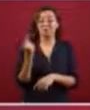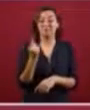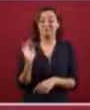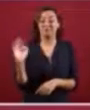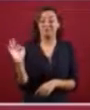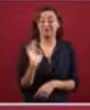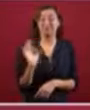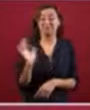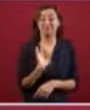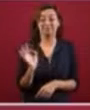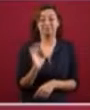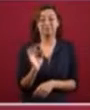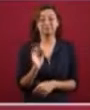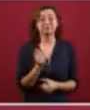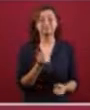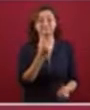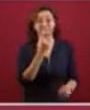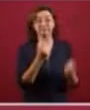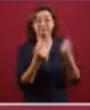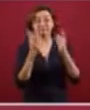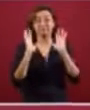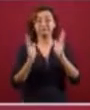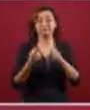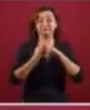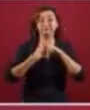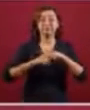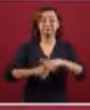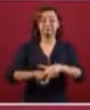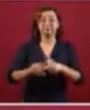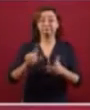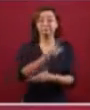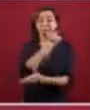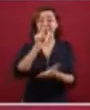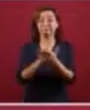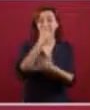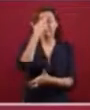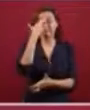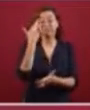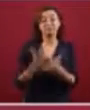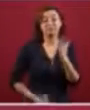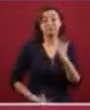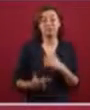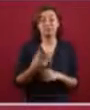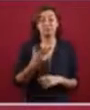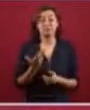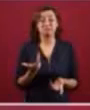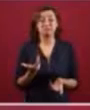estén cometiendo ilícitos, ¿no?, utilizando